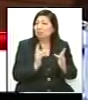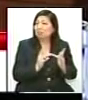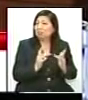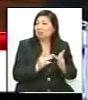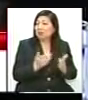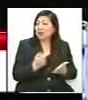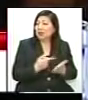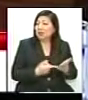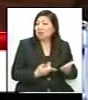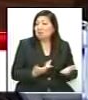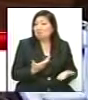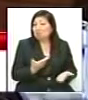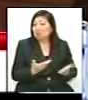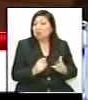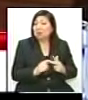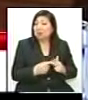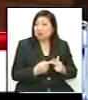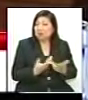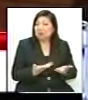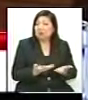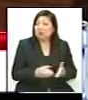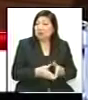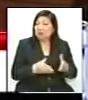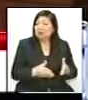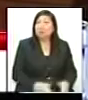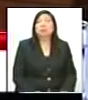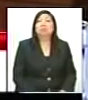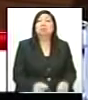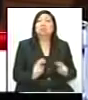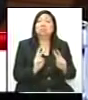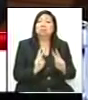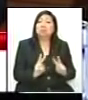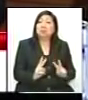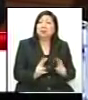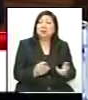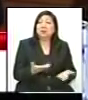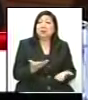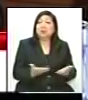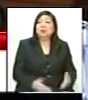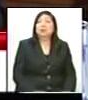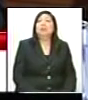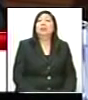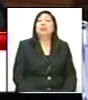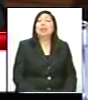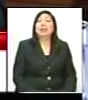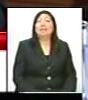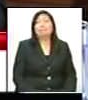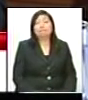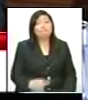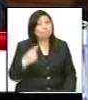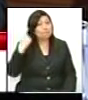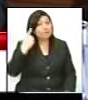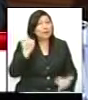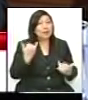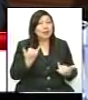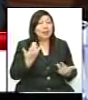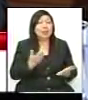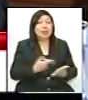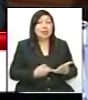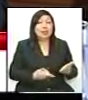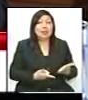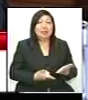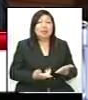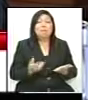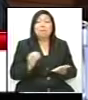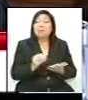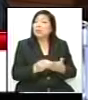que, bueno, inicialmente fue una gran expectativa y se estuvo pensando de que esa era la